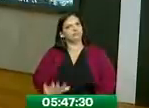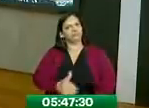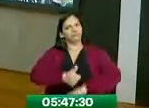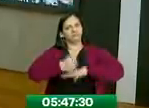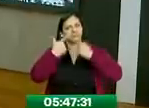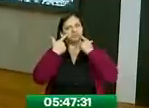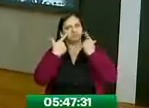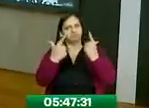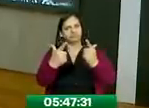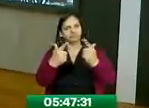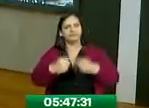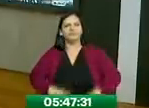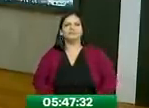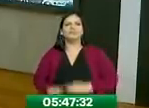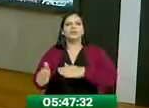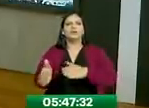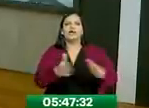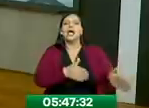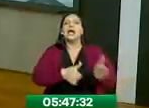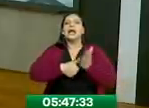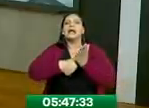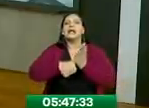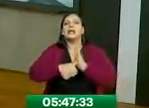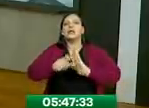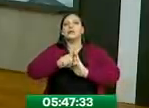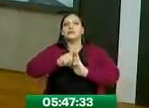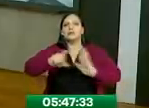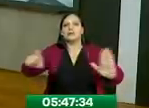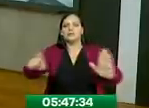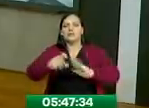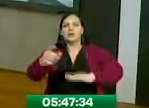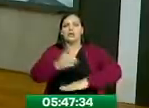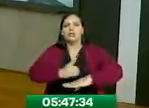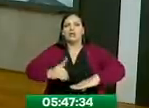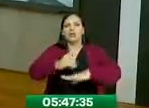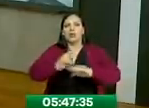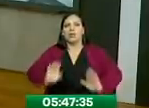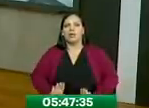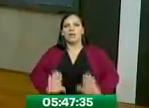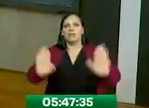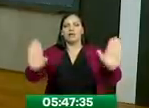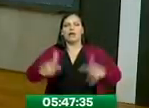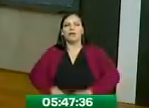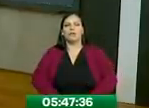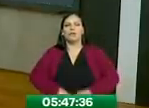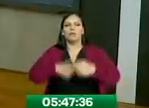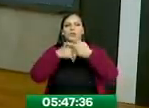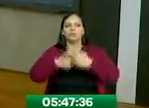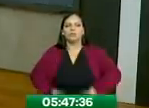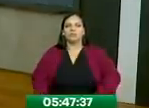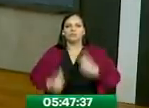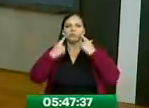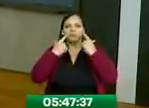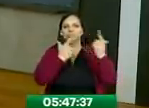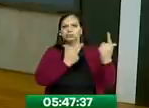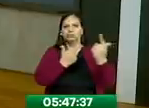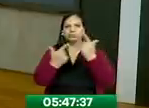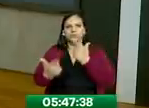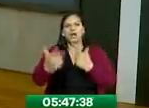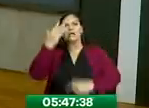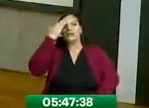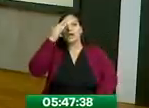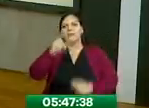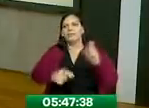precio. Y Dirección General del Registro Civil inició acciones encaminadas a mitigar el contagio del